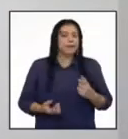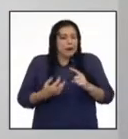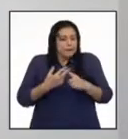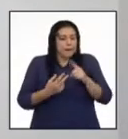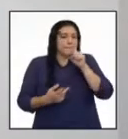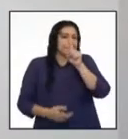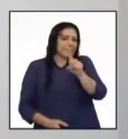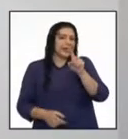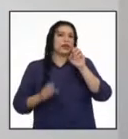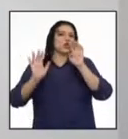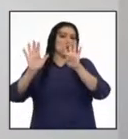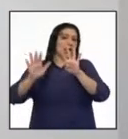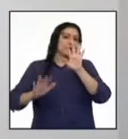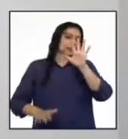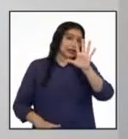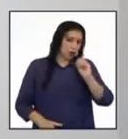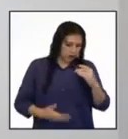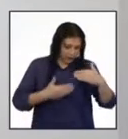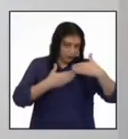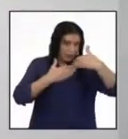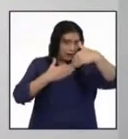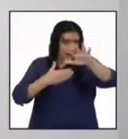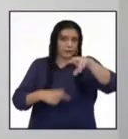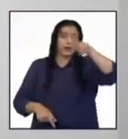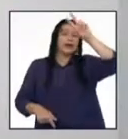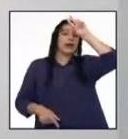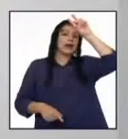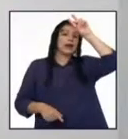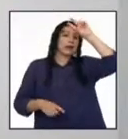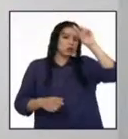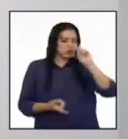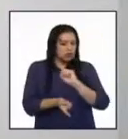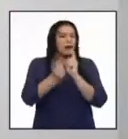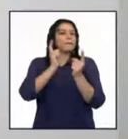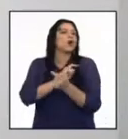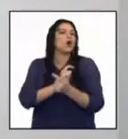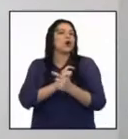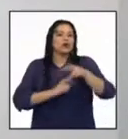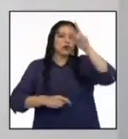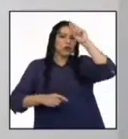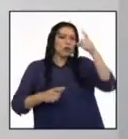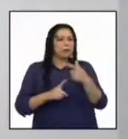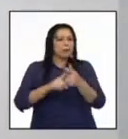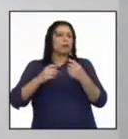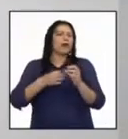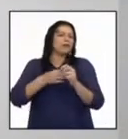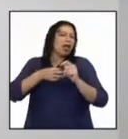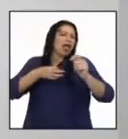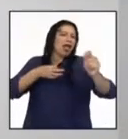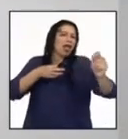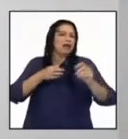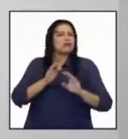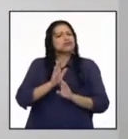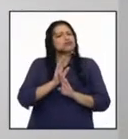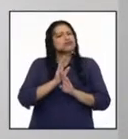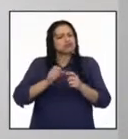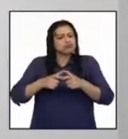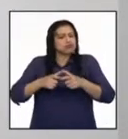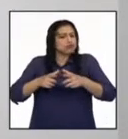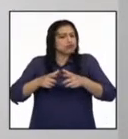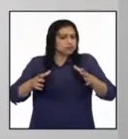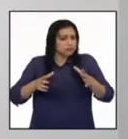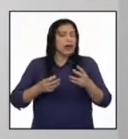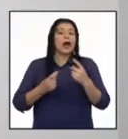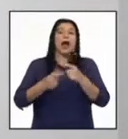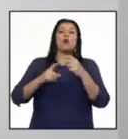de 1950, el Perú pasó de ser un país rural con lento crecimiento demográfico